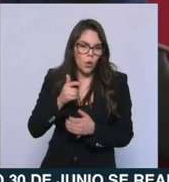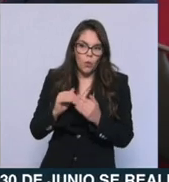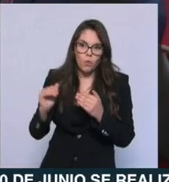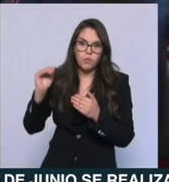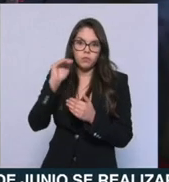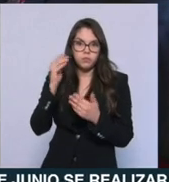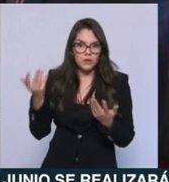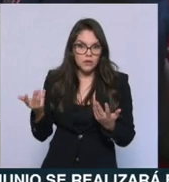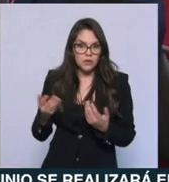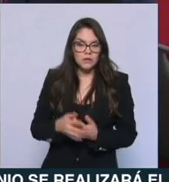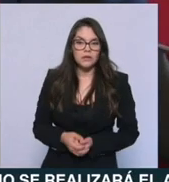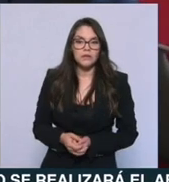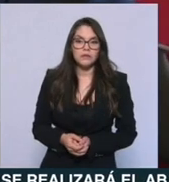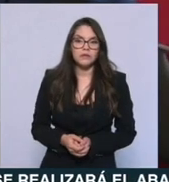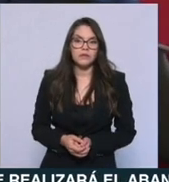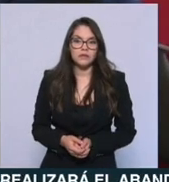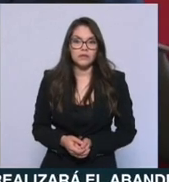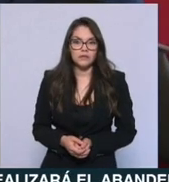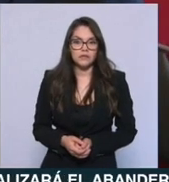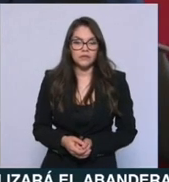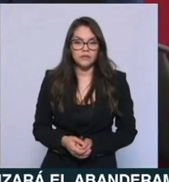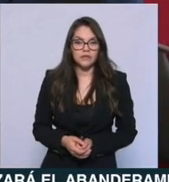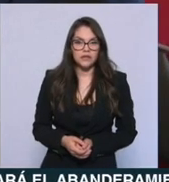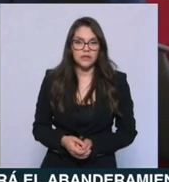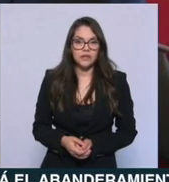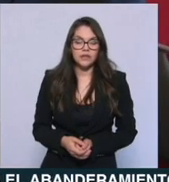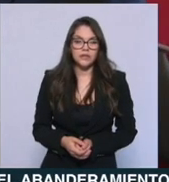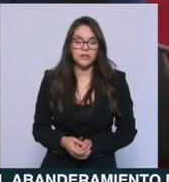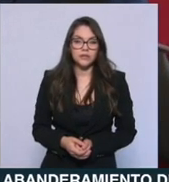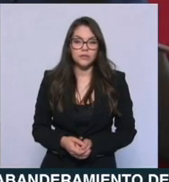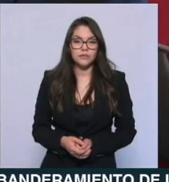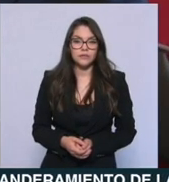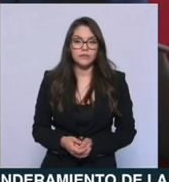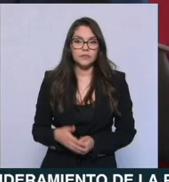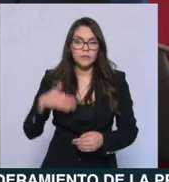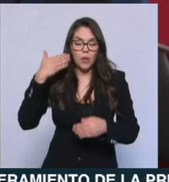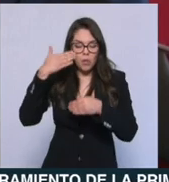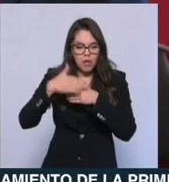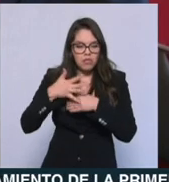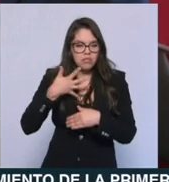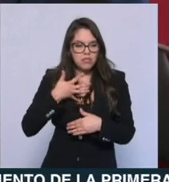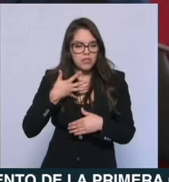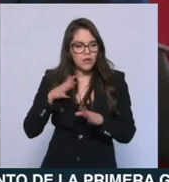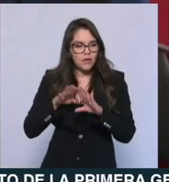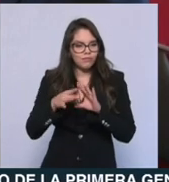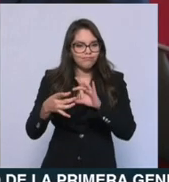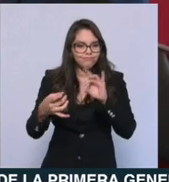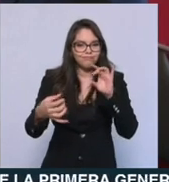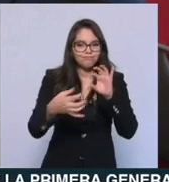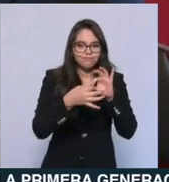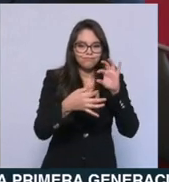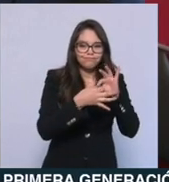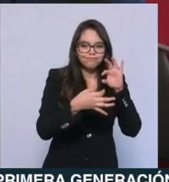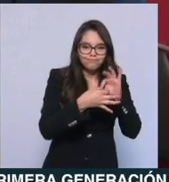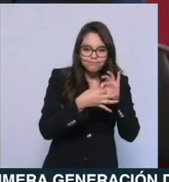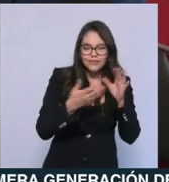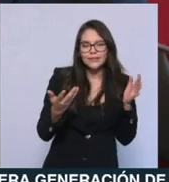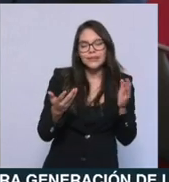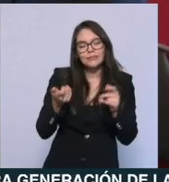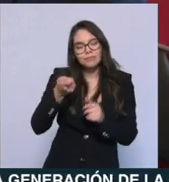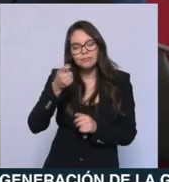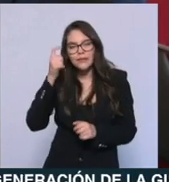Tenéis una relación estrecha, próxima y pues algo complicada con Estados Unidos,